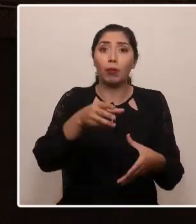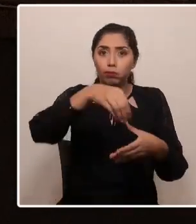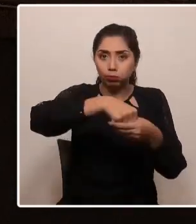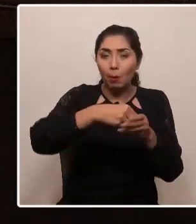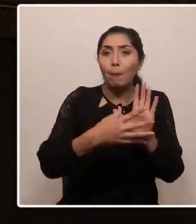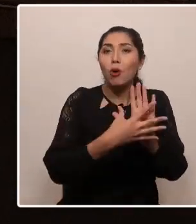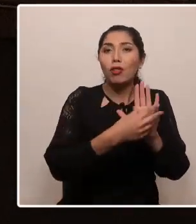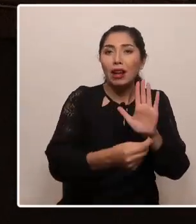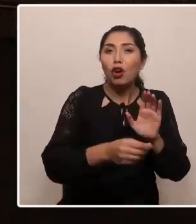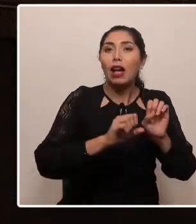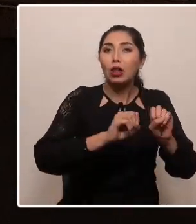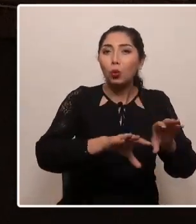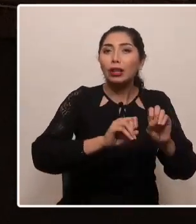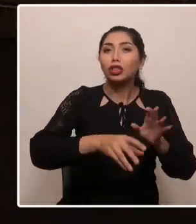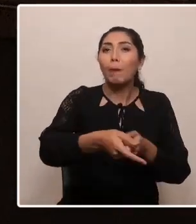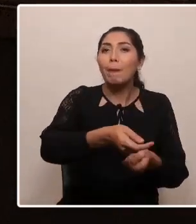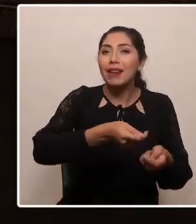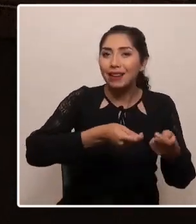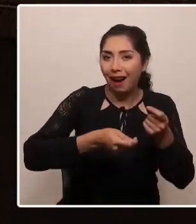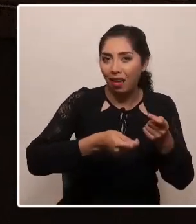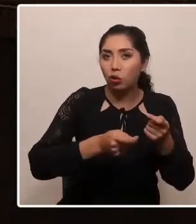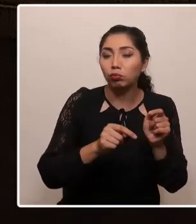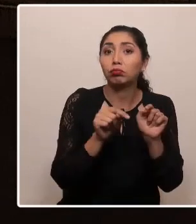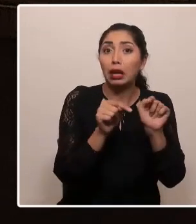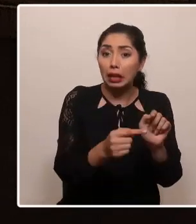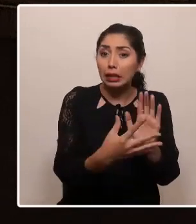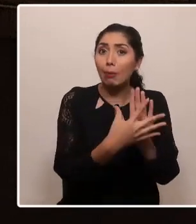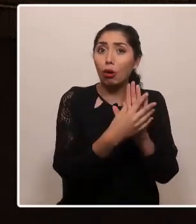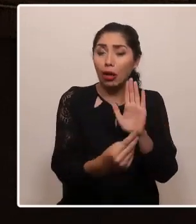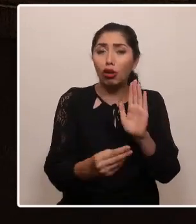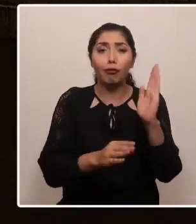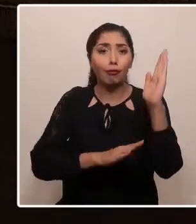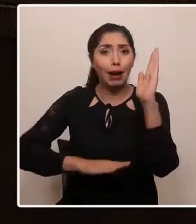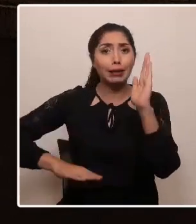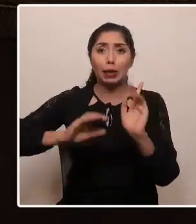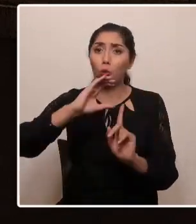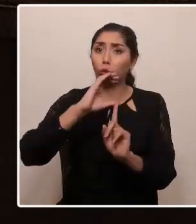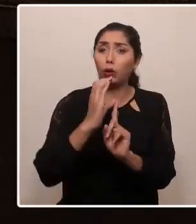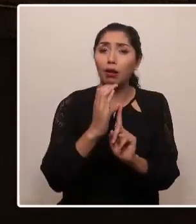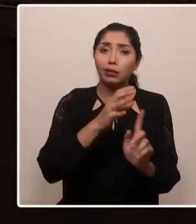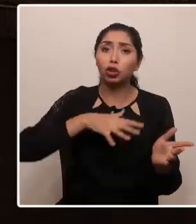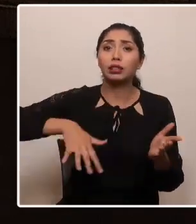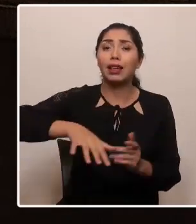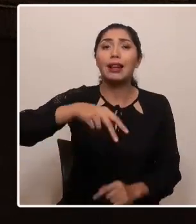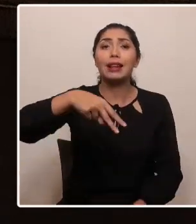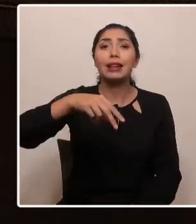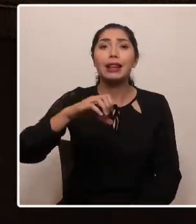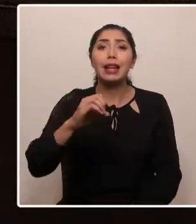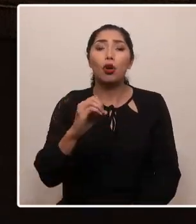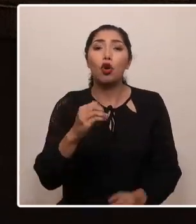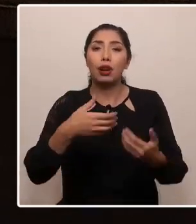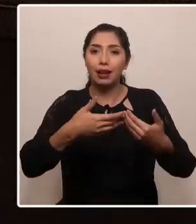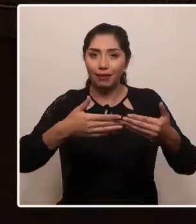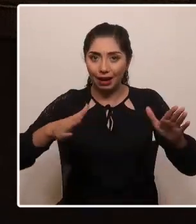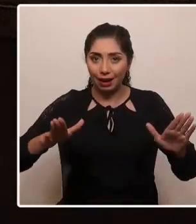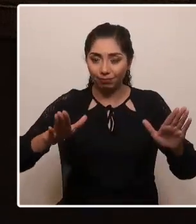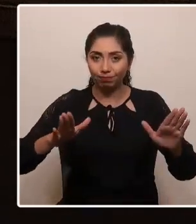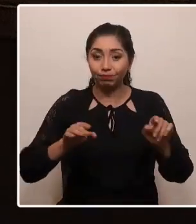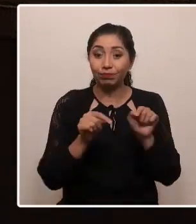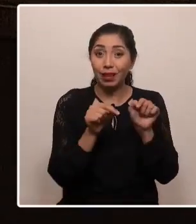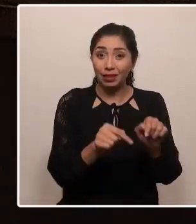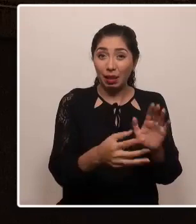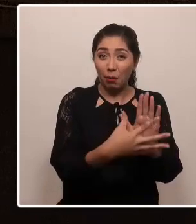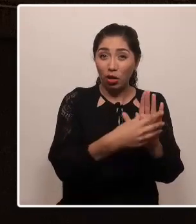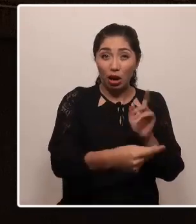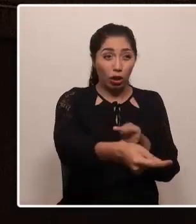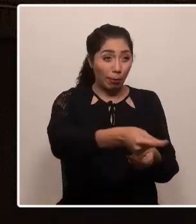mercado, modelo que es sin duda una de las bases culturales de la sociedad neoliberal. La fundación de este modelo extremista de mercado